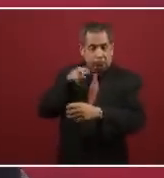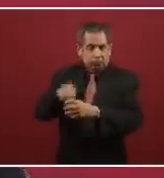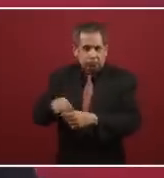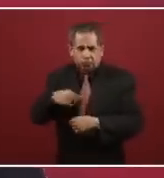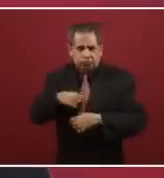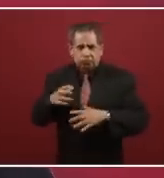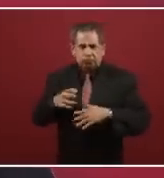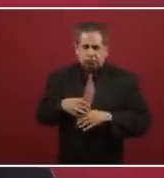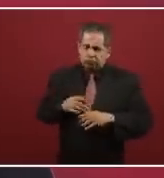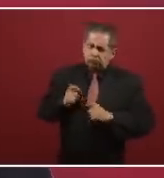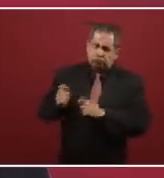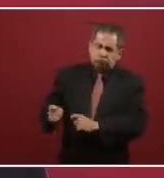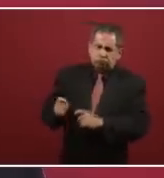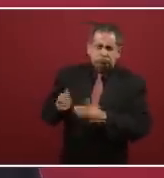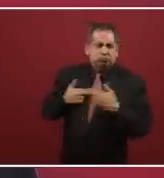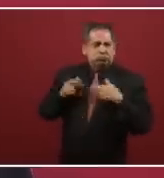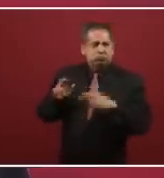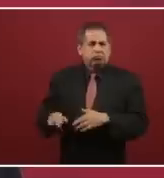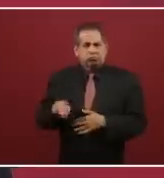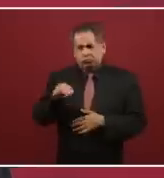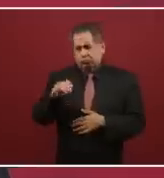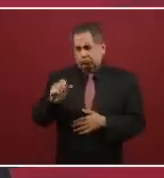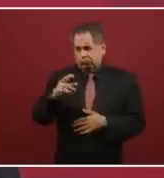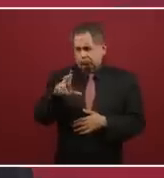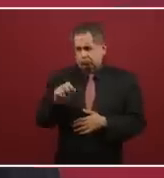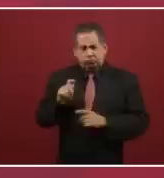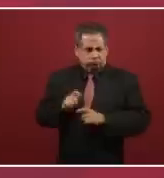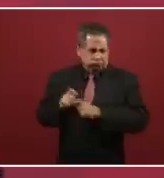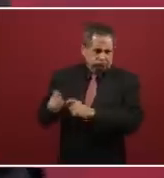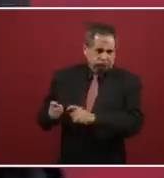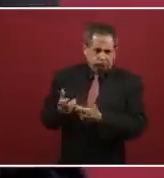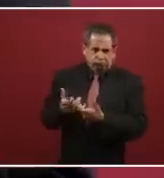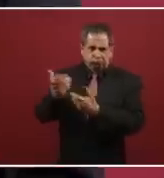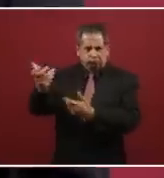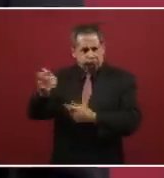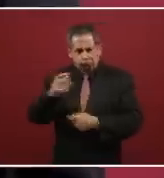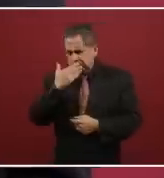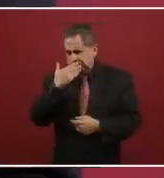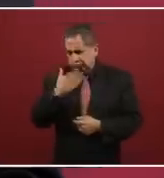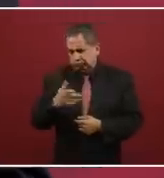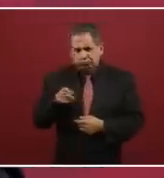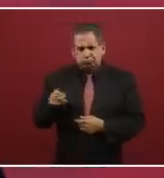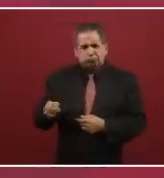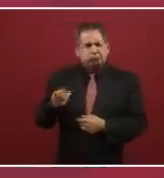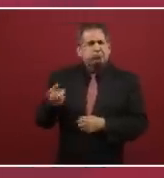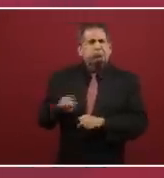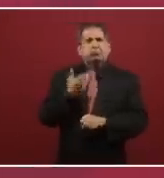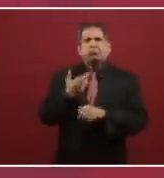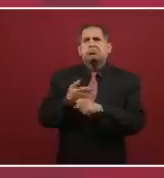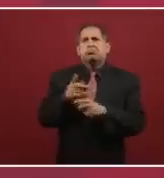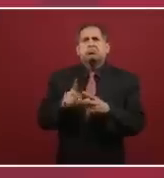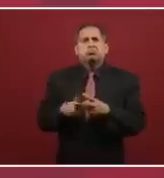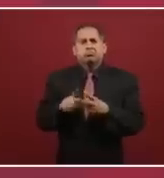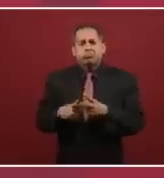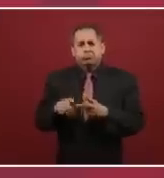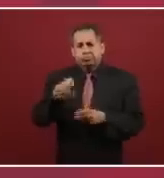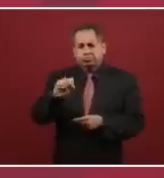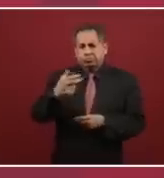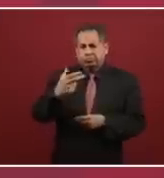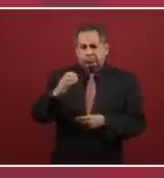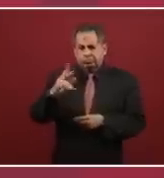me representa Marcelo, me representa el secretario de